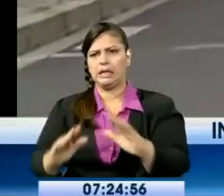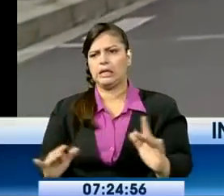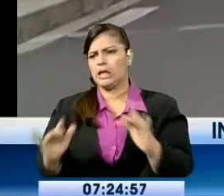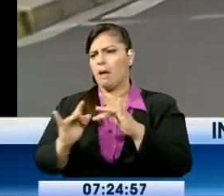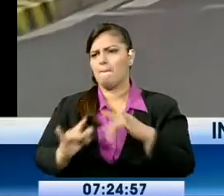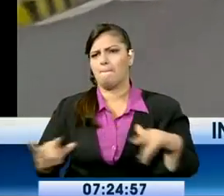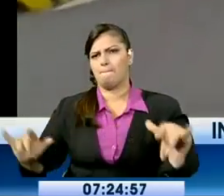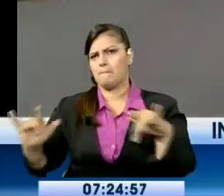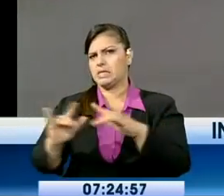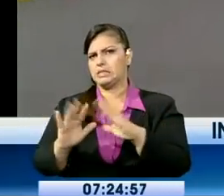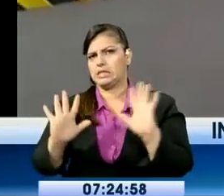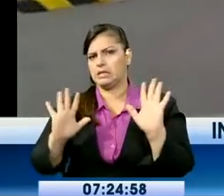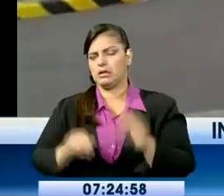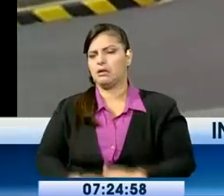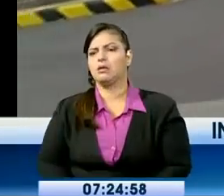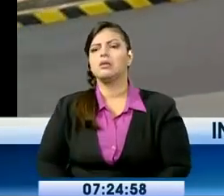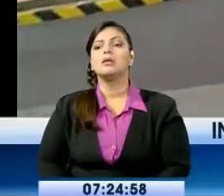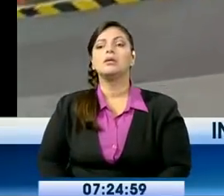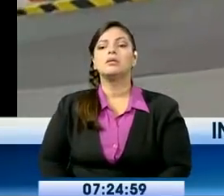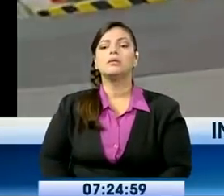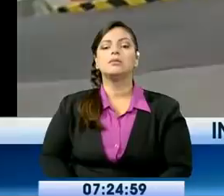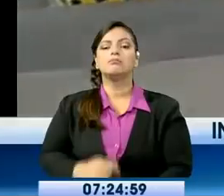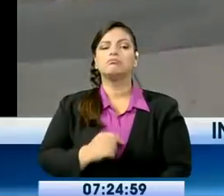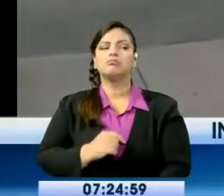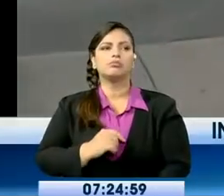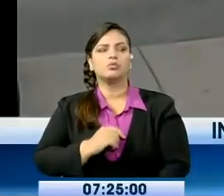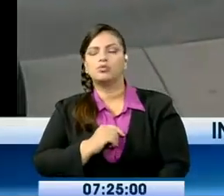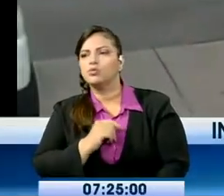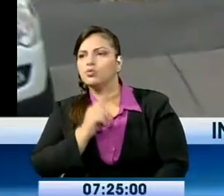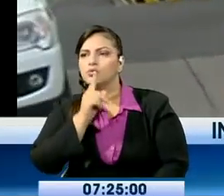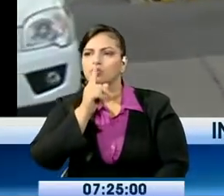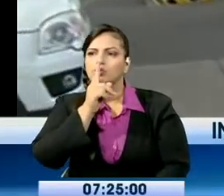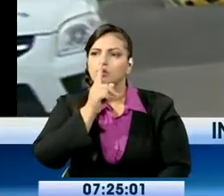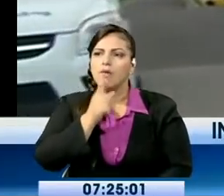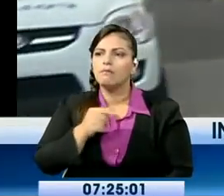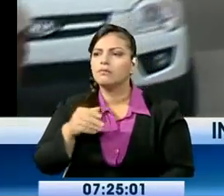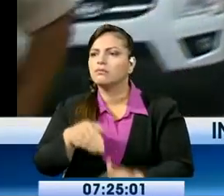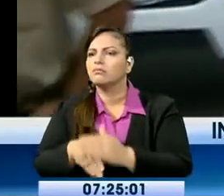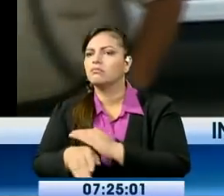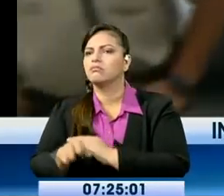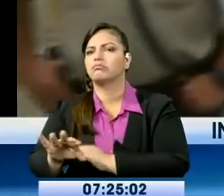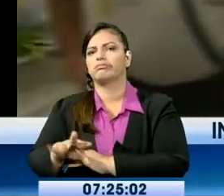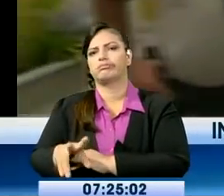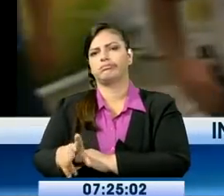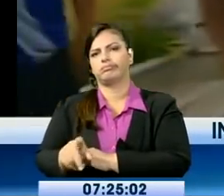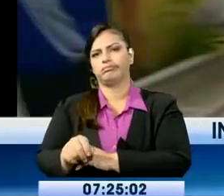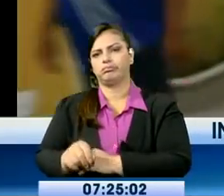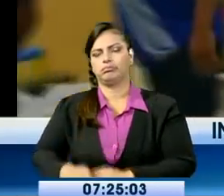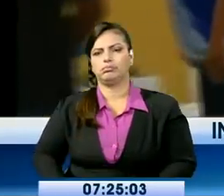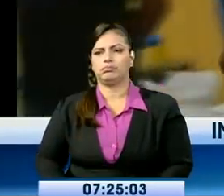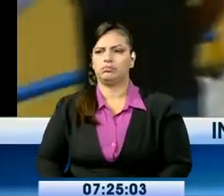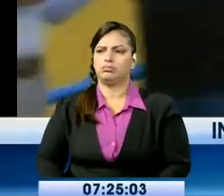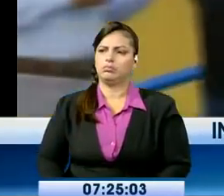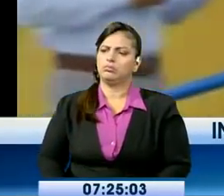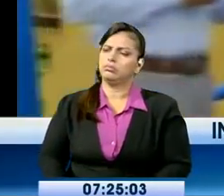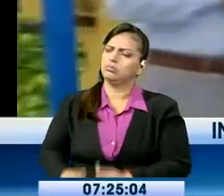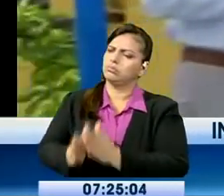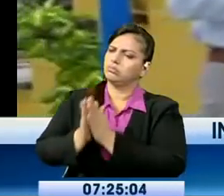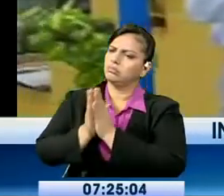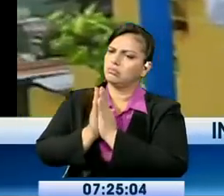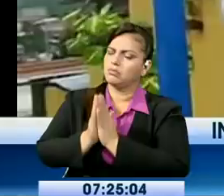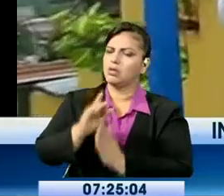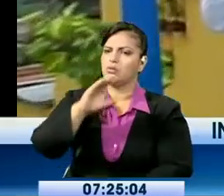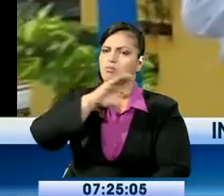nuestro trabajo. Y entonces, lo que queremos nosotros es un poquito más de, como de resguardo